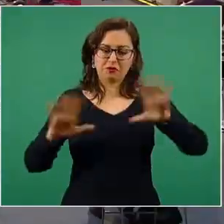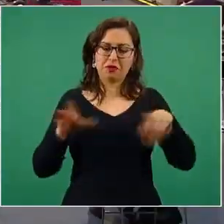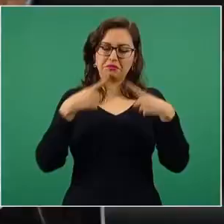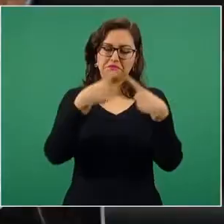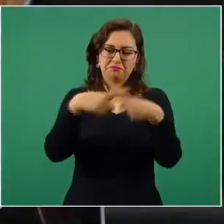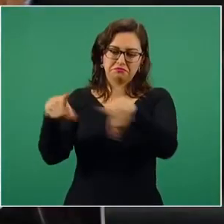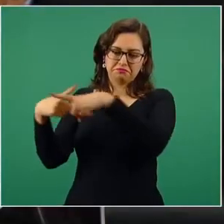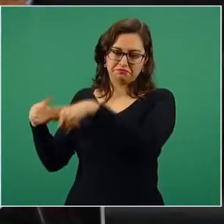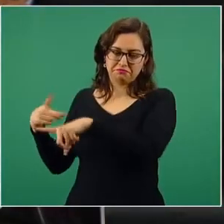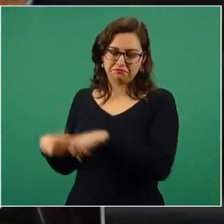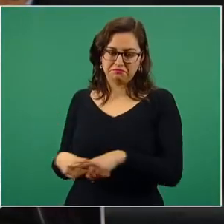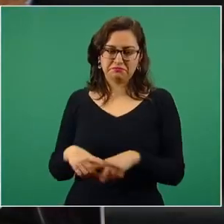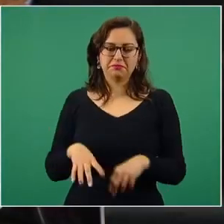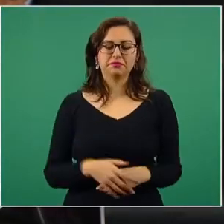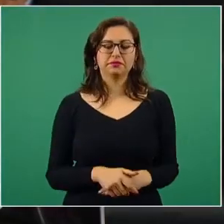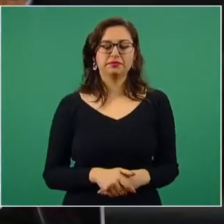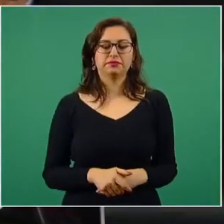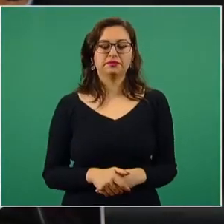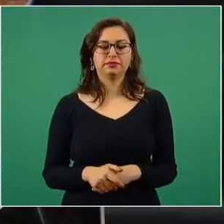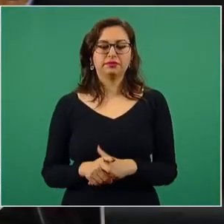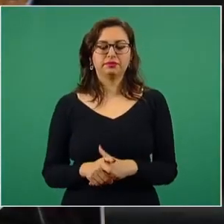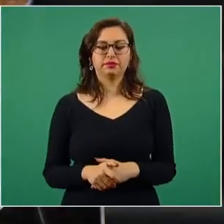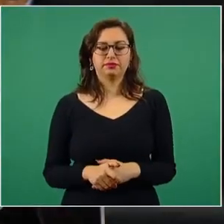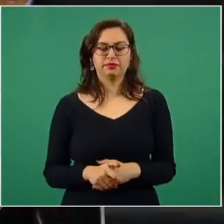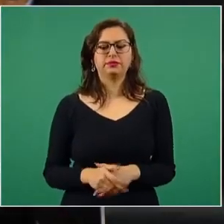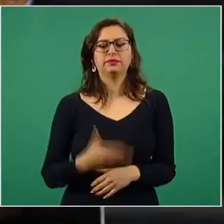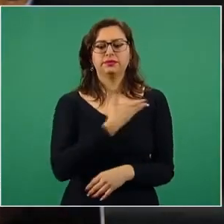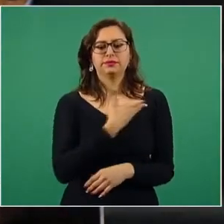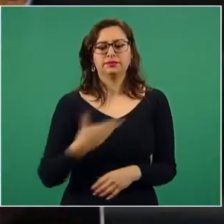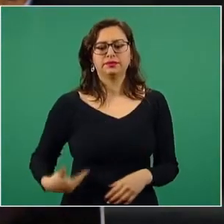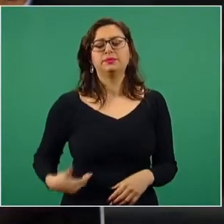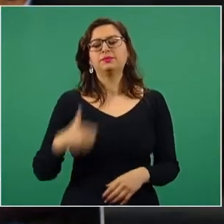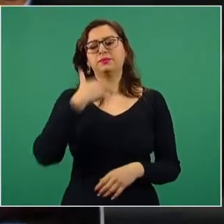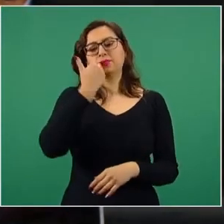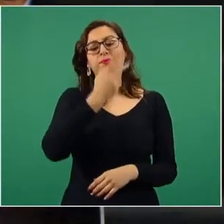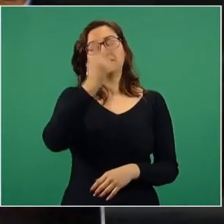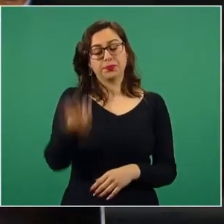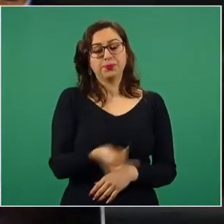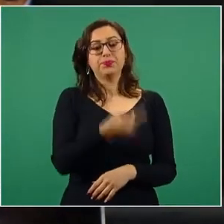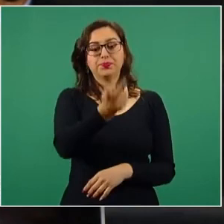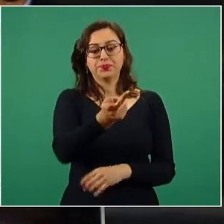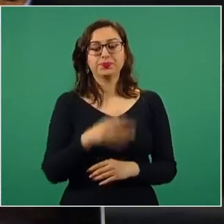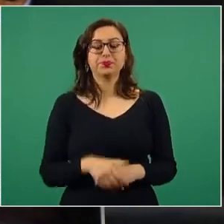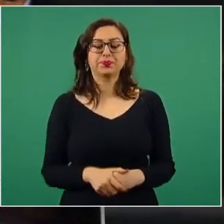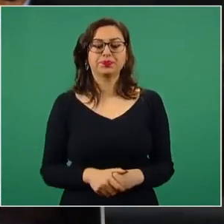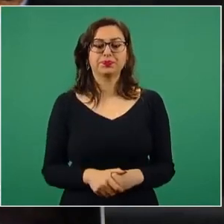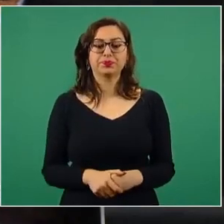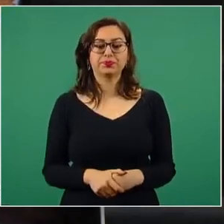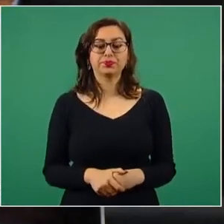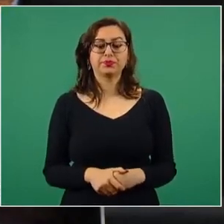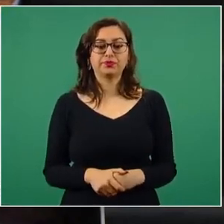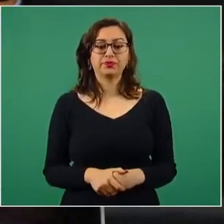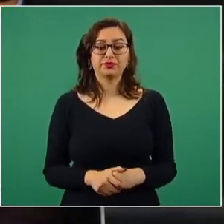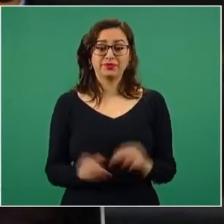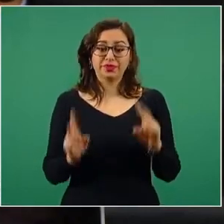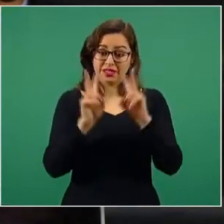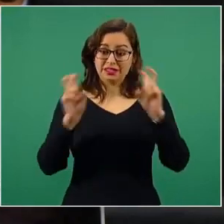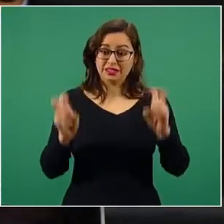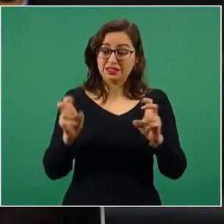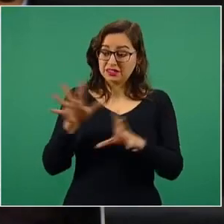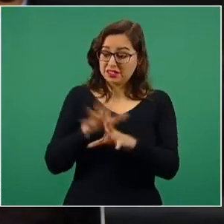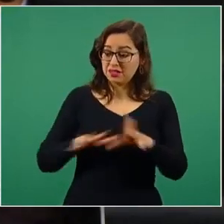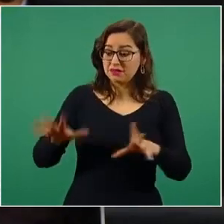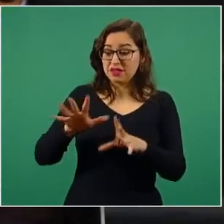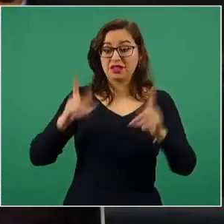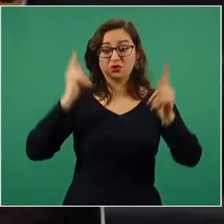de Querétaro, es ahora am.com. Señor presidente, ya en varias ocasiones se ha solicitado que el sector turístico sea considerado